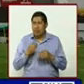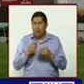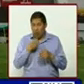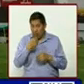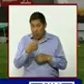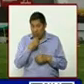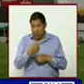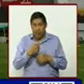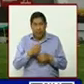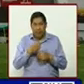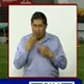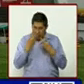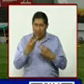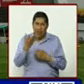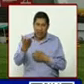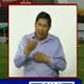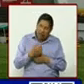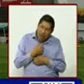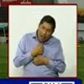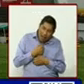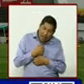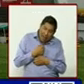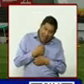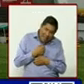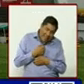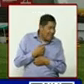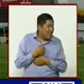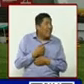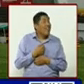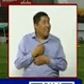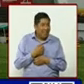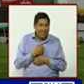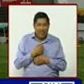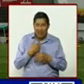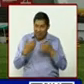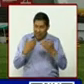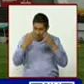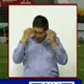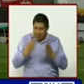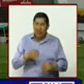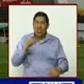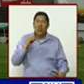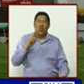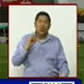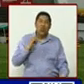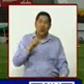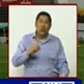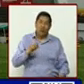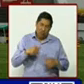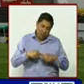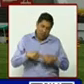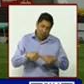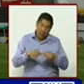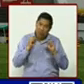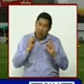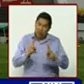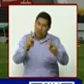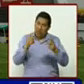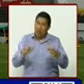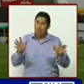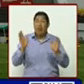periodismo deportivo y te veía cómo nos veíamos ahí con el profe Orozco y veía que sí eras persistente y mira, te llegó la